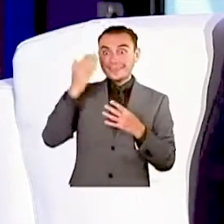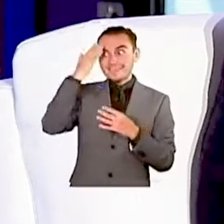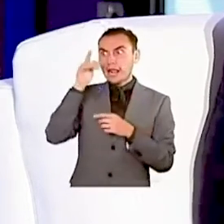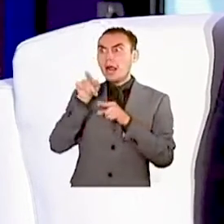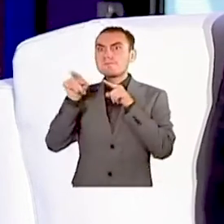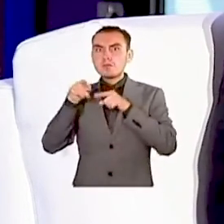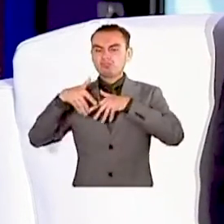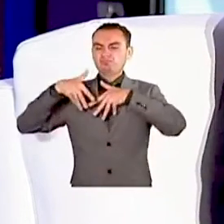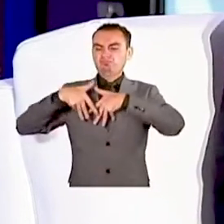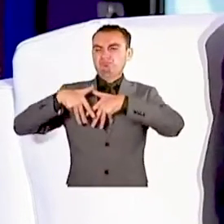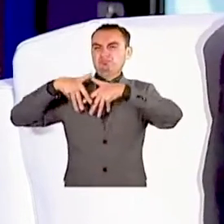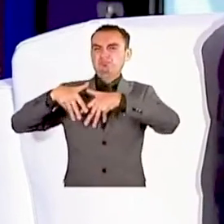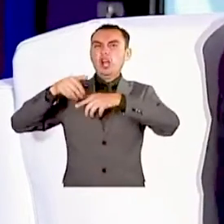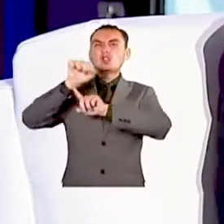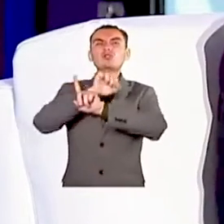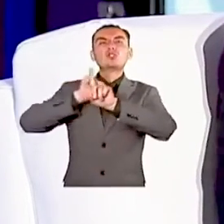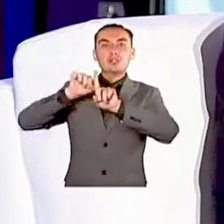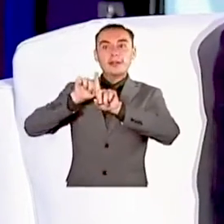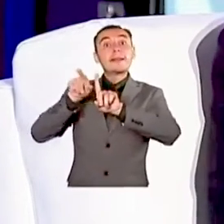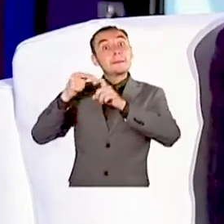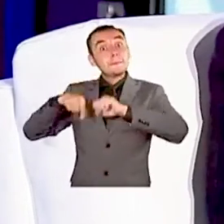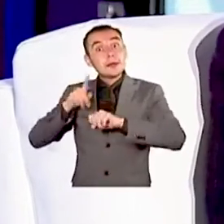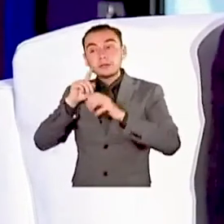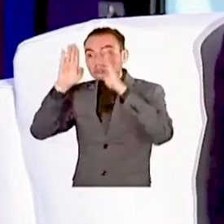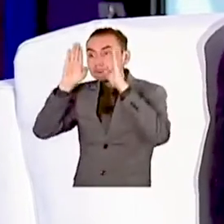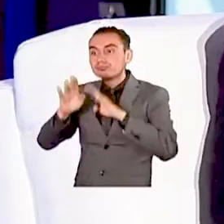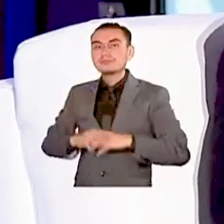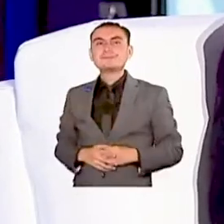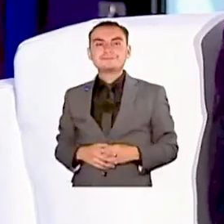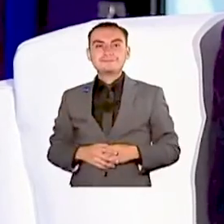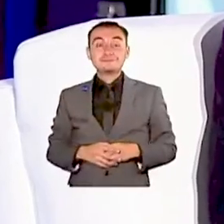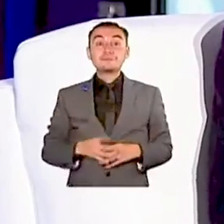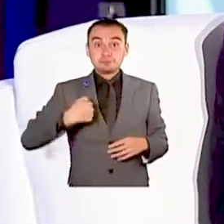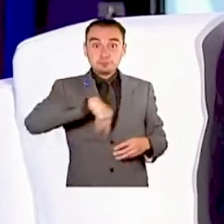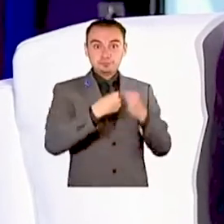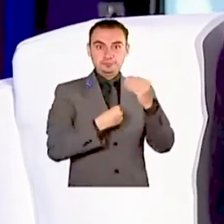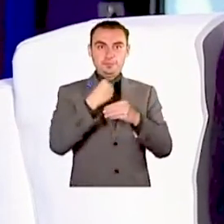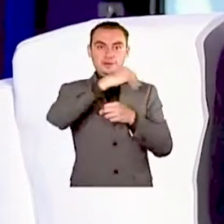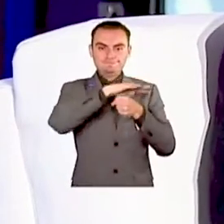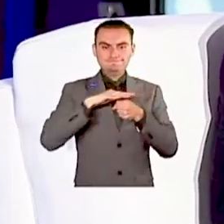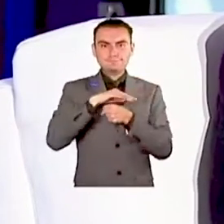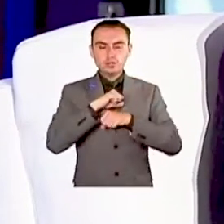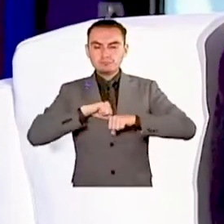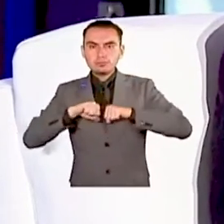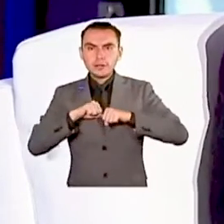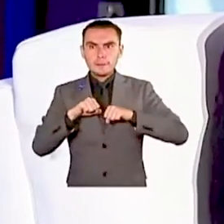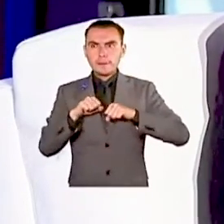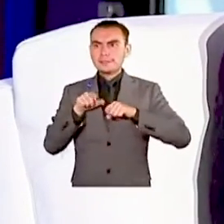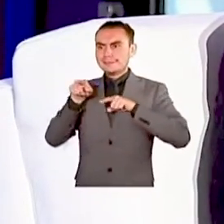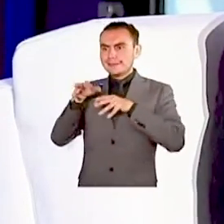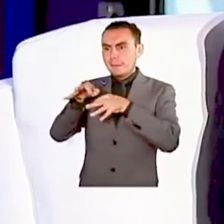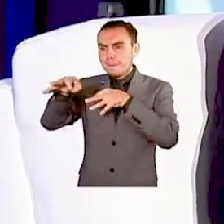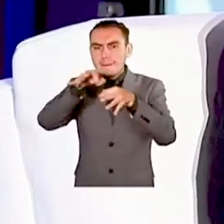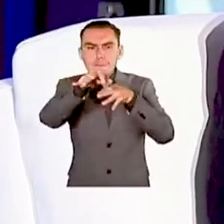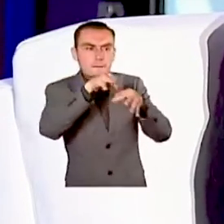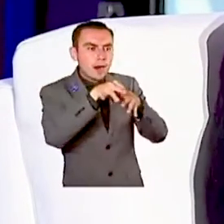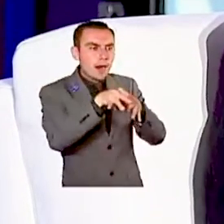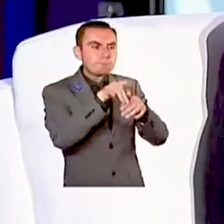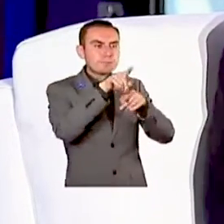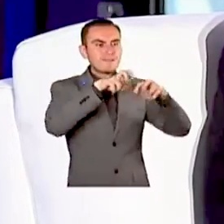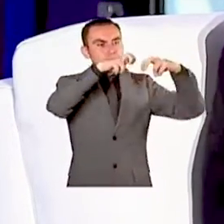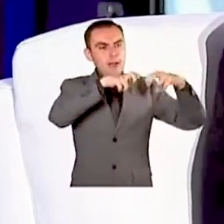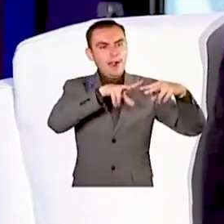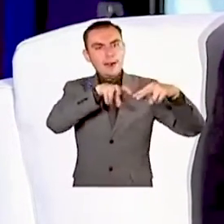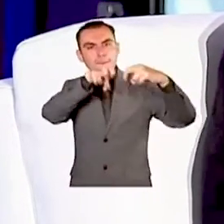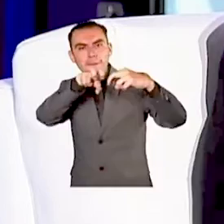protestas sociales. Se crearon unos canales de comunicaciones expeditos, se realizaron unas mesas territoriales